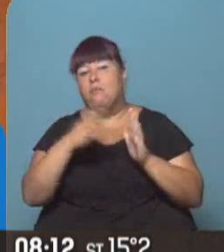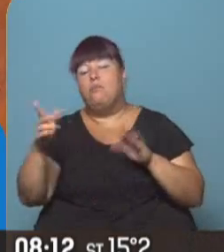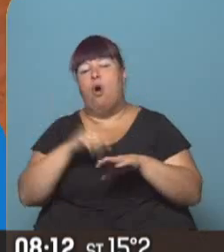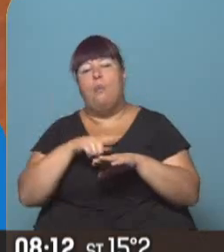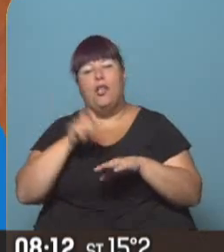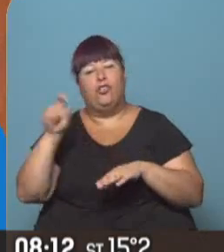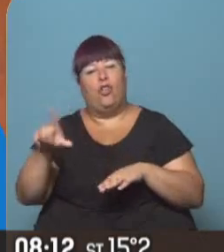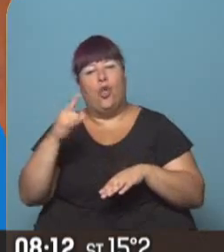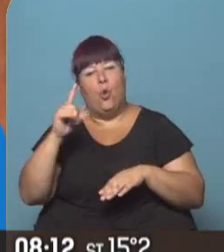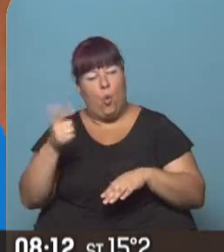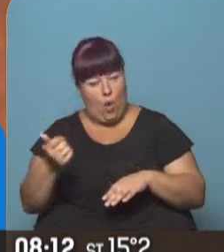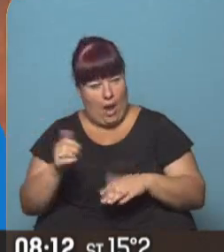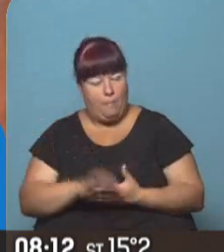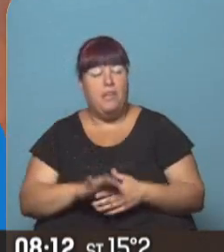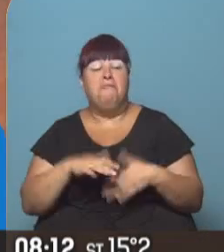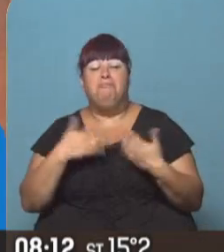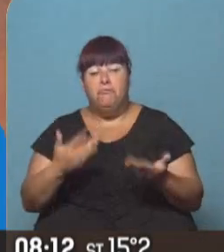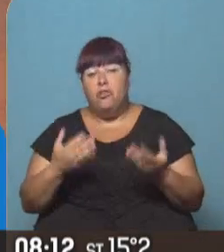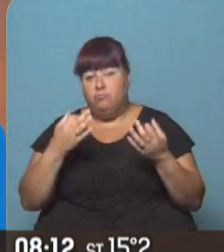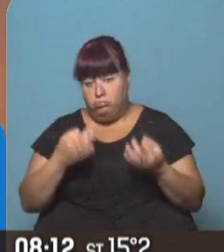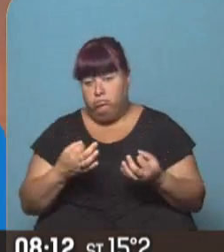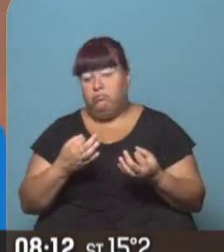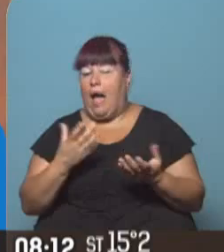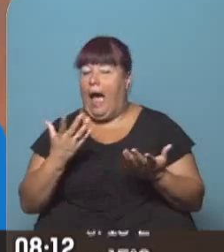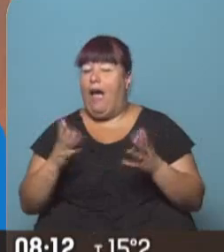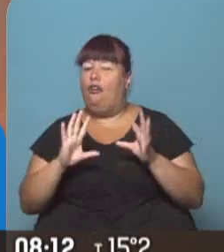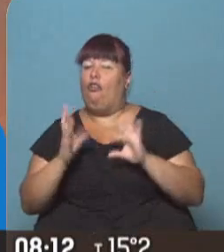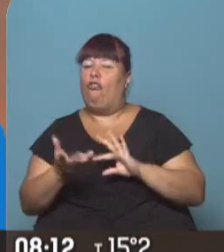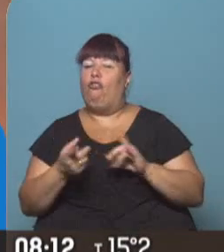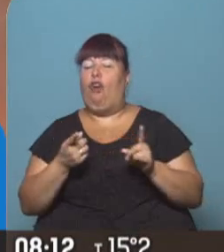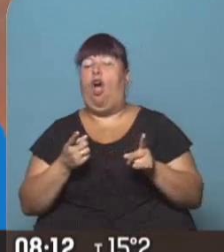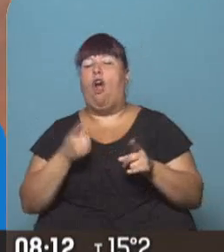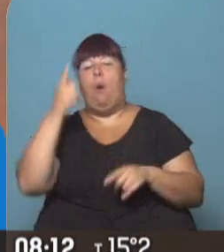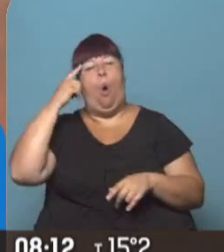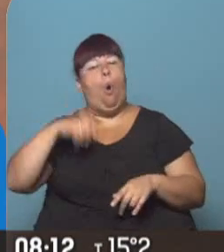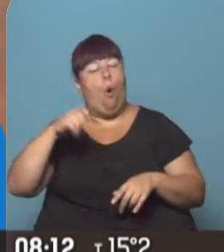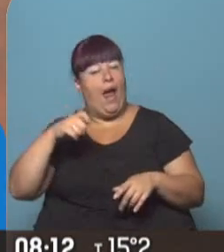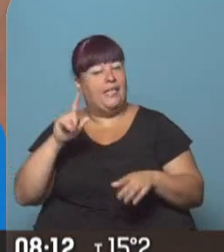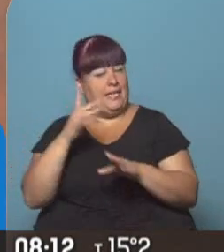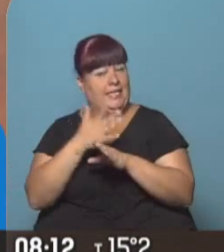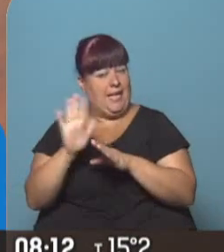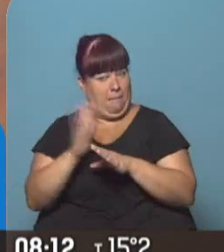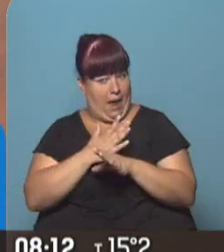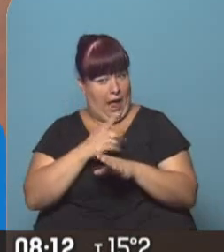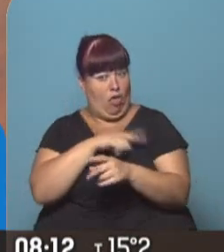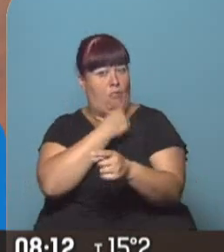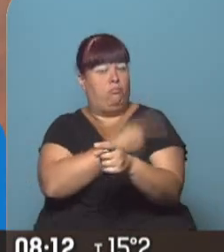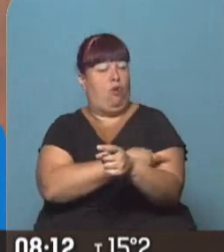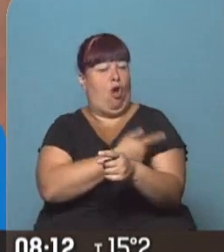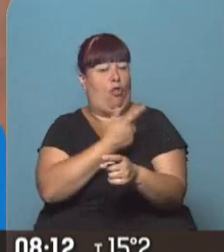tomando con Lula. Entonces, efectivamente, hay un comportamiento de los jueces que es independiente del